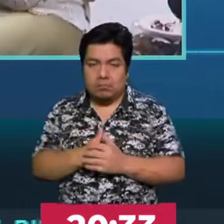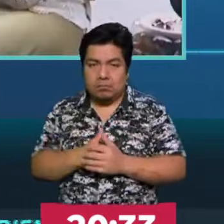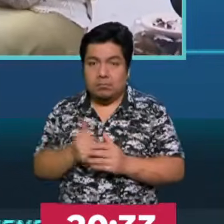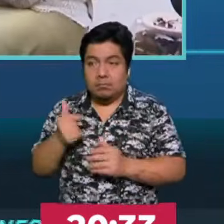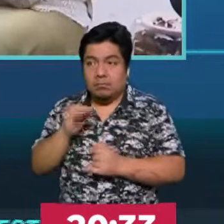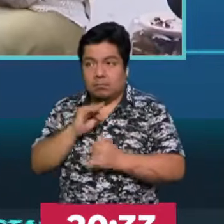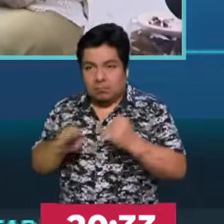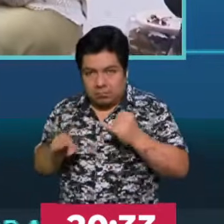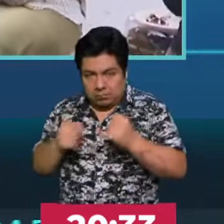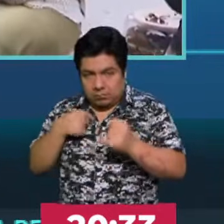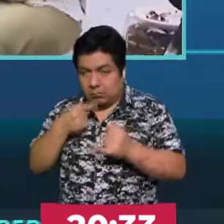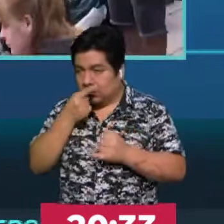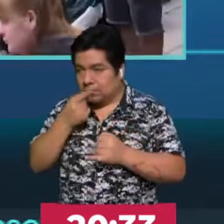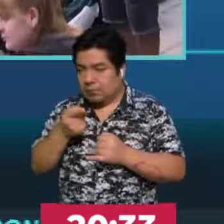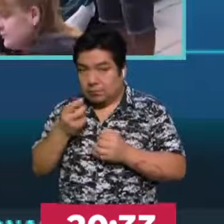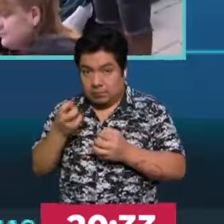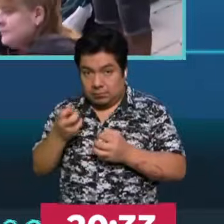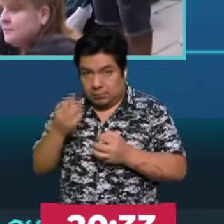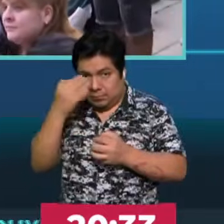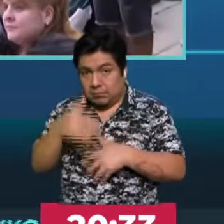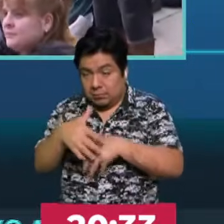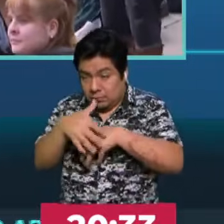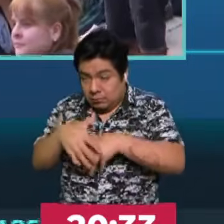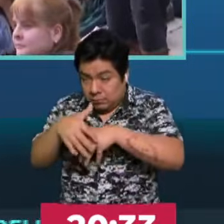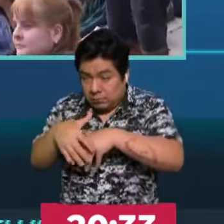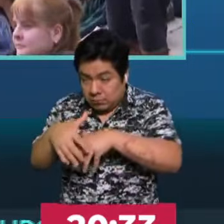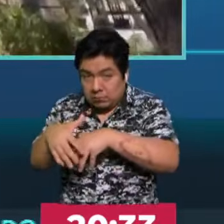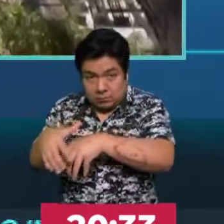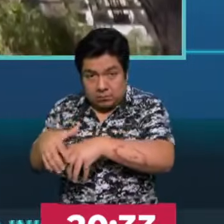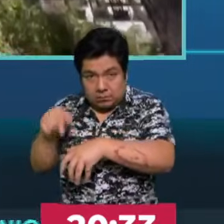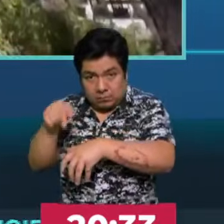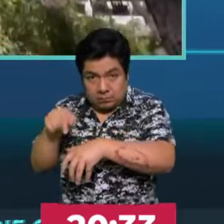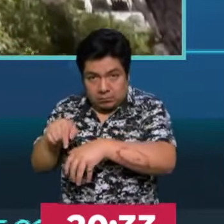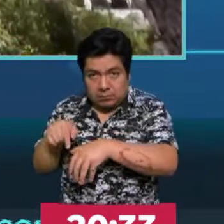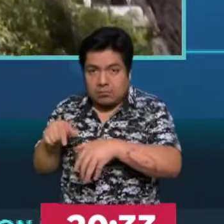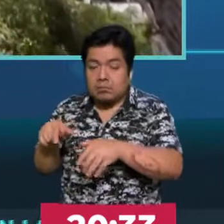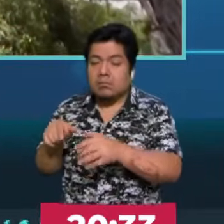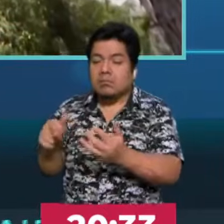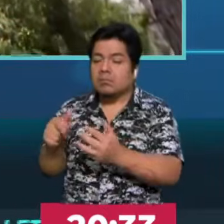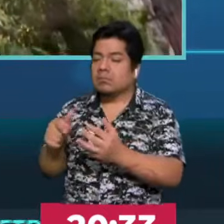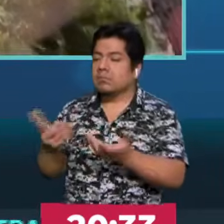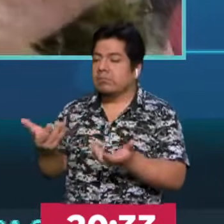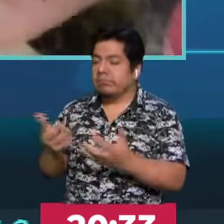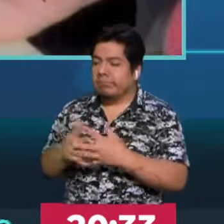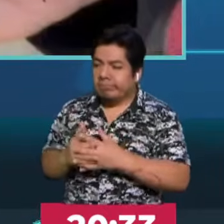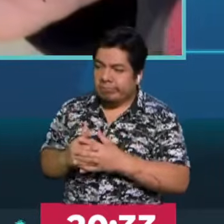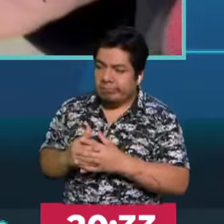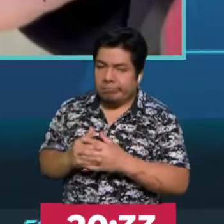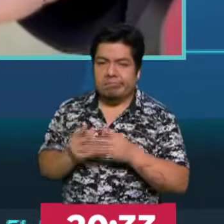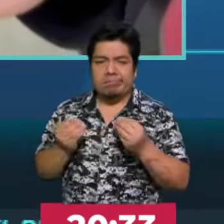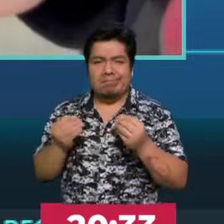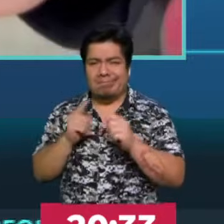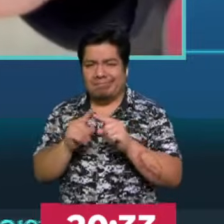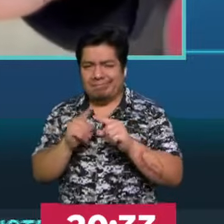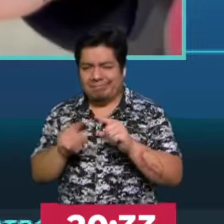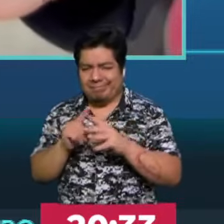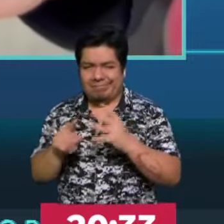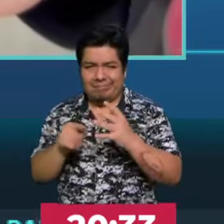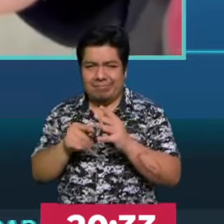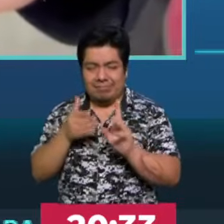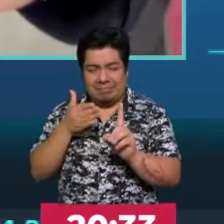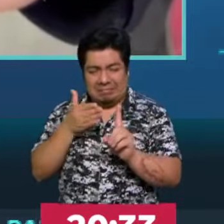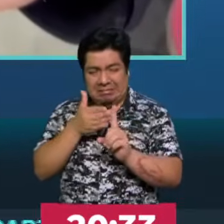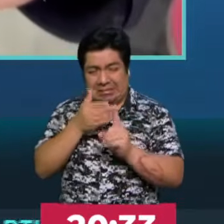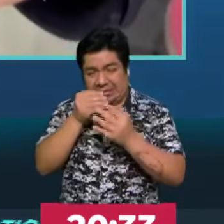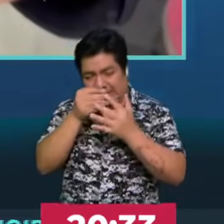el último punto que yo mencionaba era este de la movilización, que llevó a una cuestión que tiene muchas más lecturas. No nos da tiempo